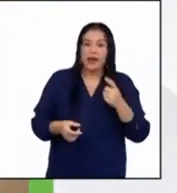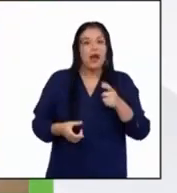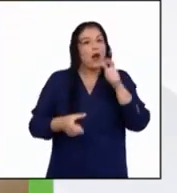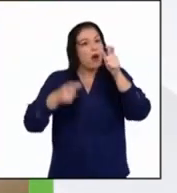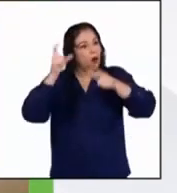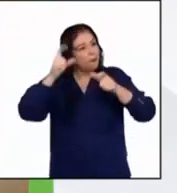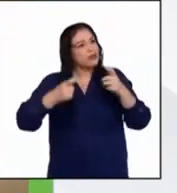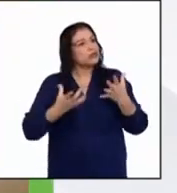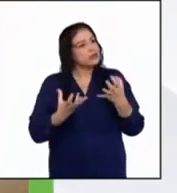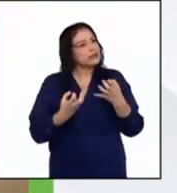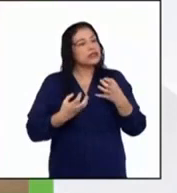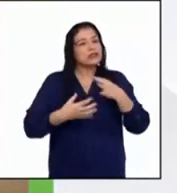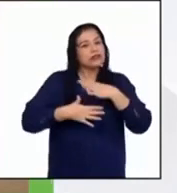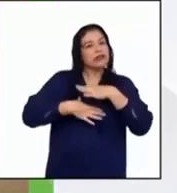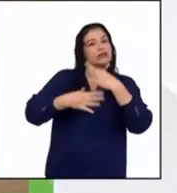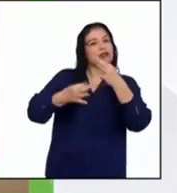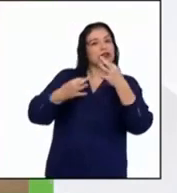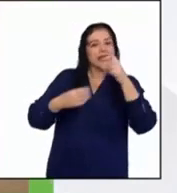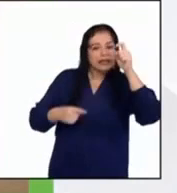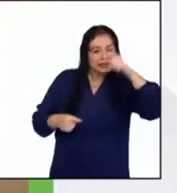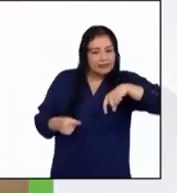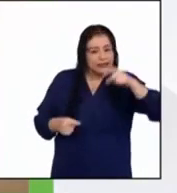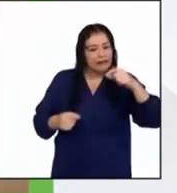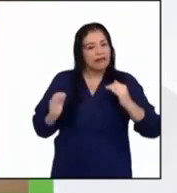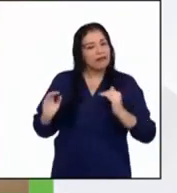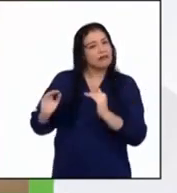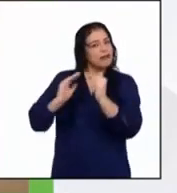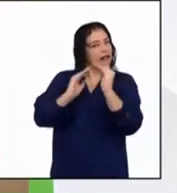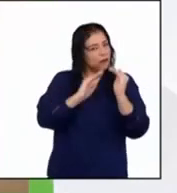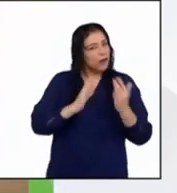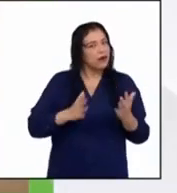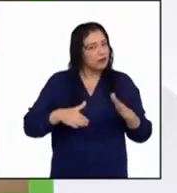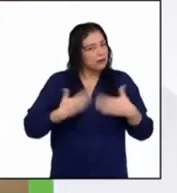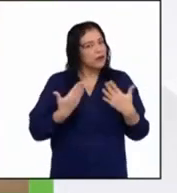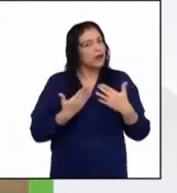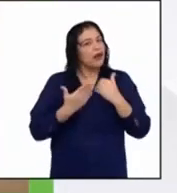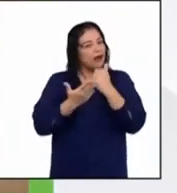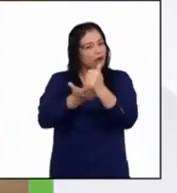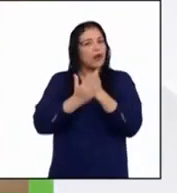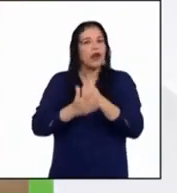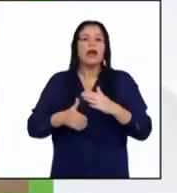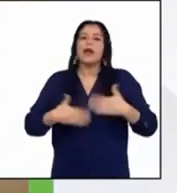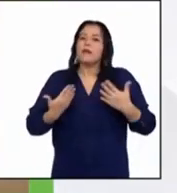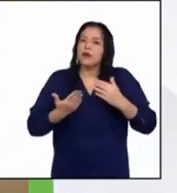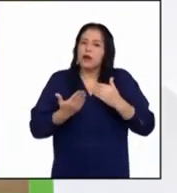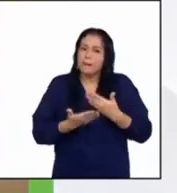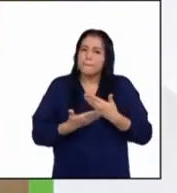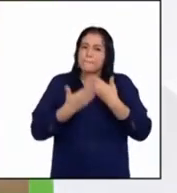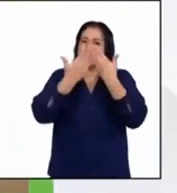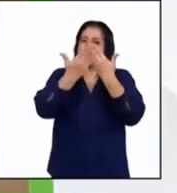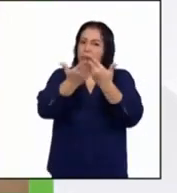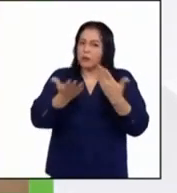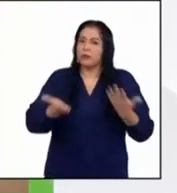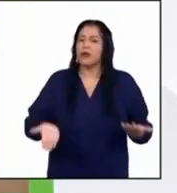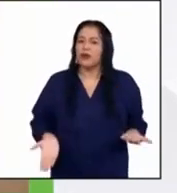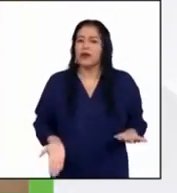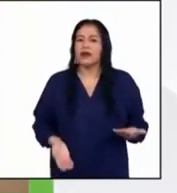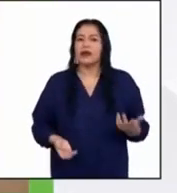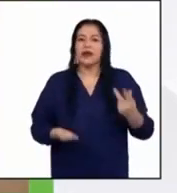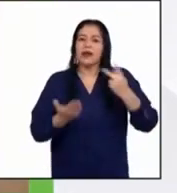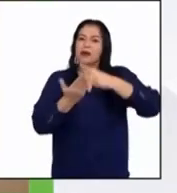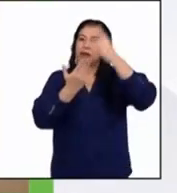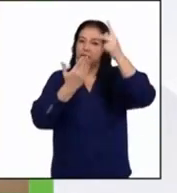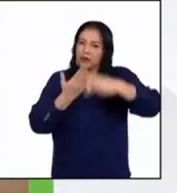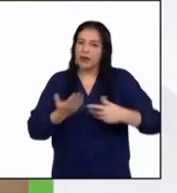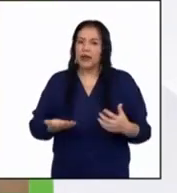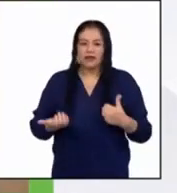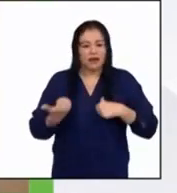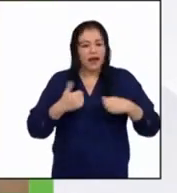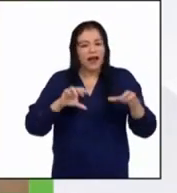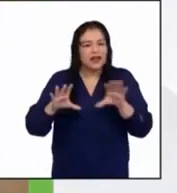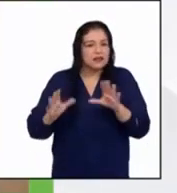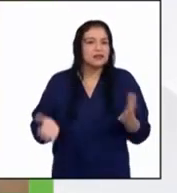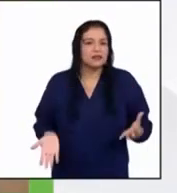que tienen intereses y necesidades comunes y poder proponer propuestas, acciones y